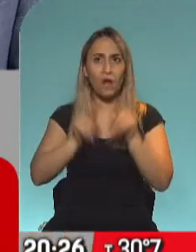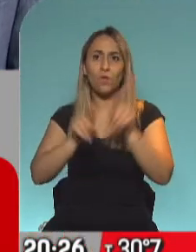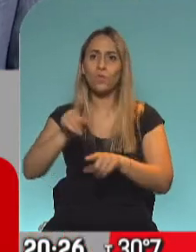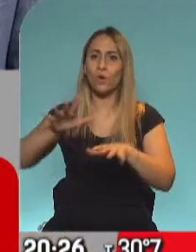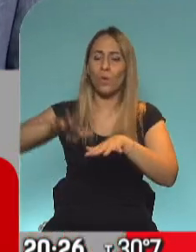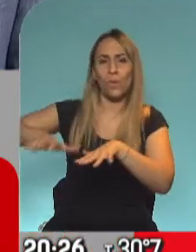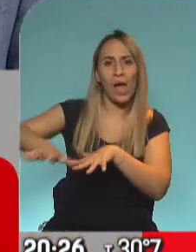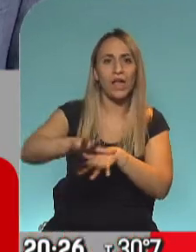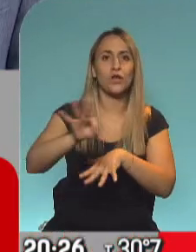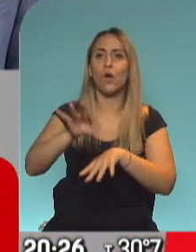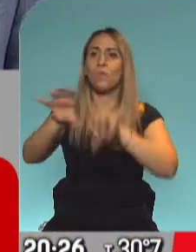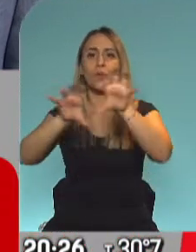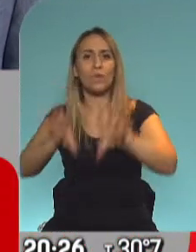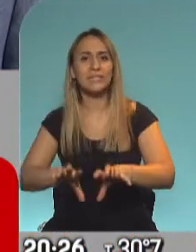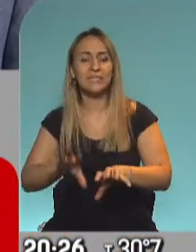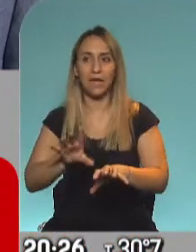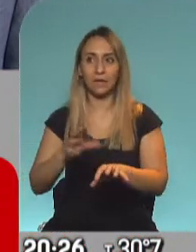por su cantidad de casos?